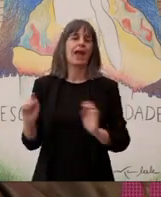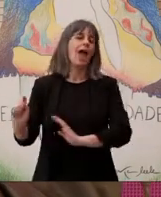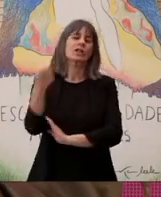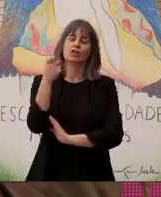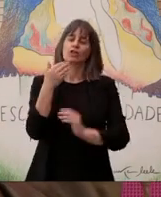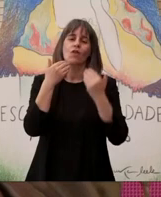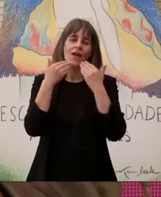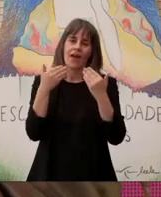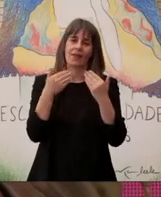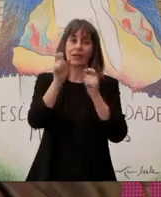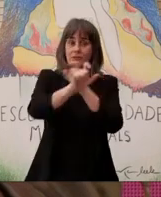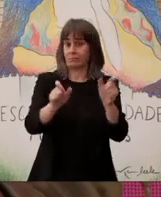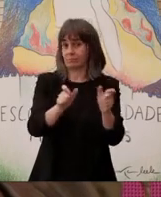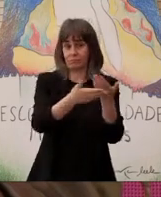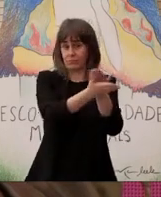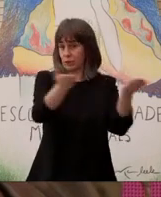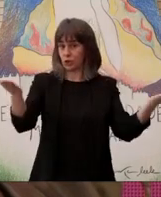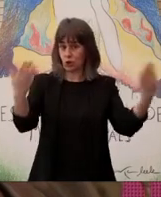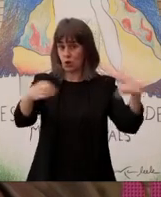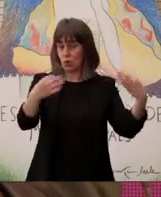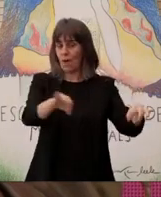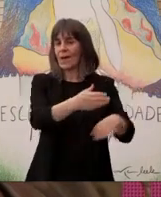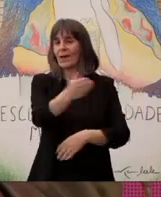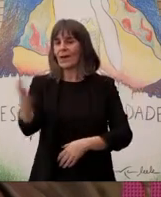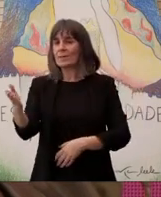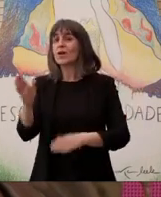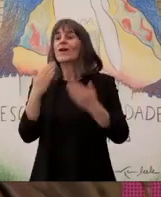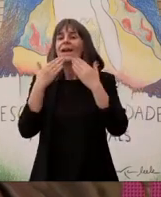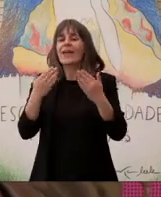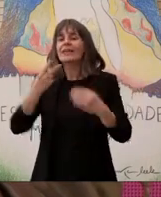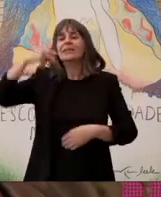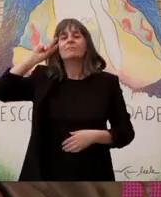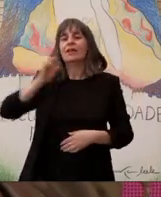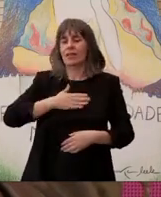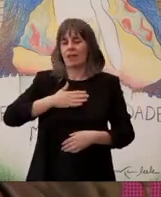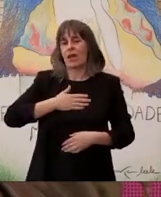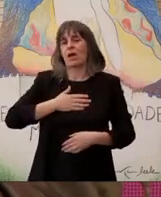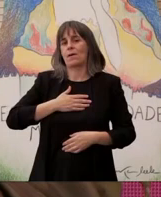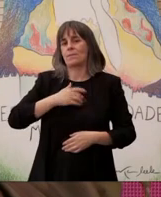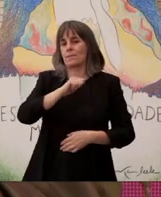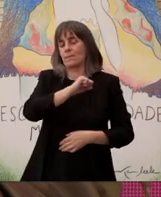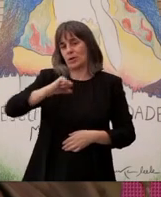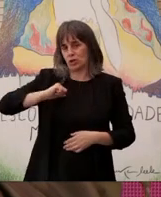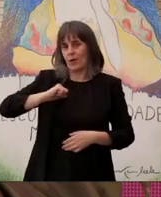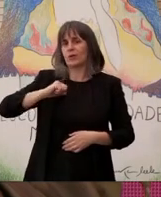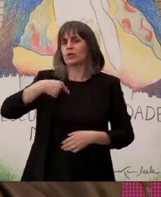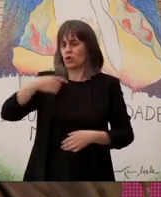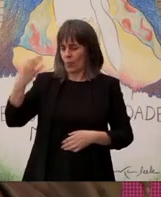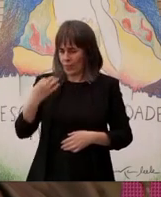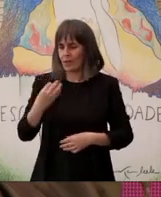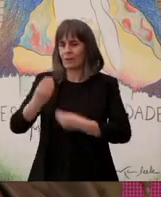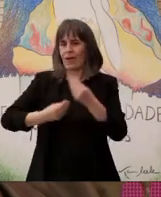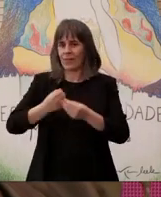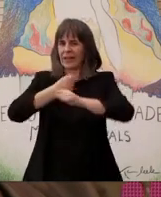sociedad civil pero que bebe de esta experiencia personal que fue ay bufo hacer transversalidad de streamingenteño comercio